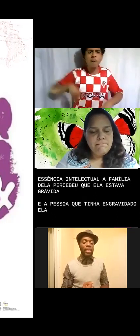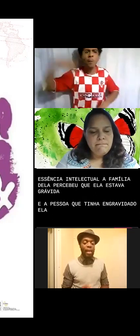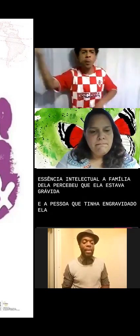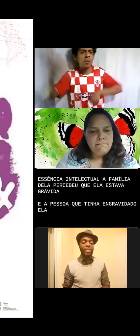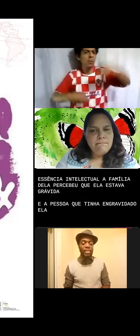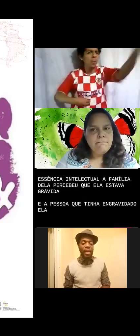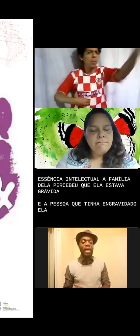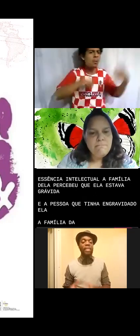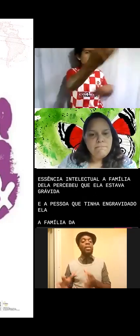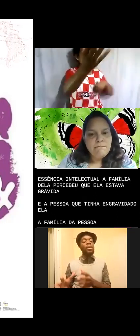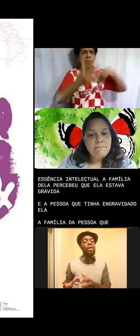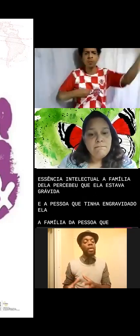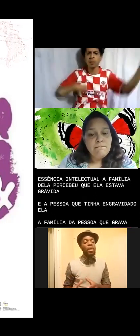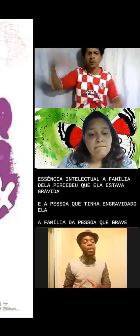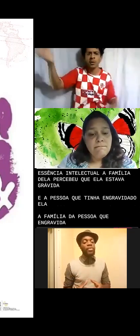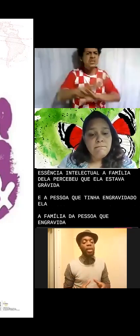mujer con discapacidad,